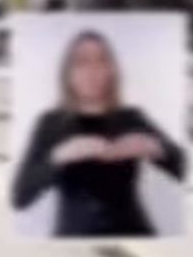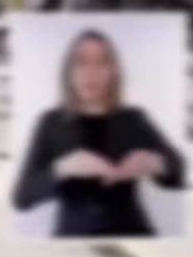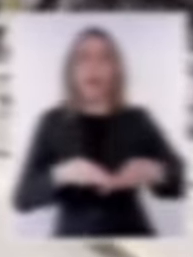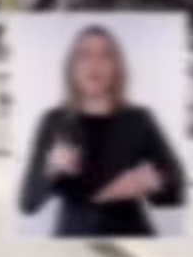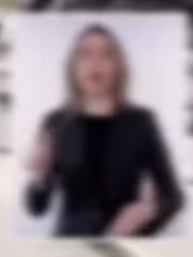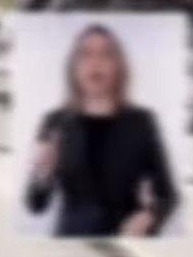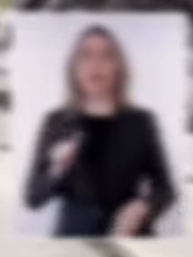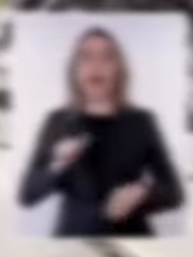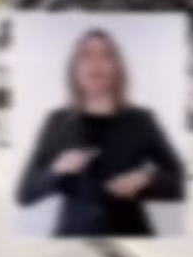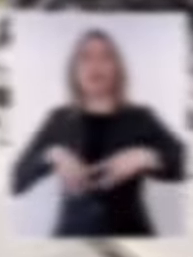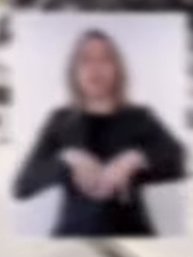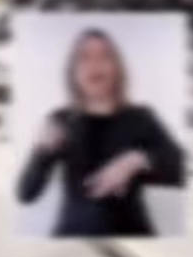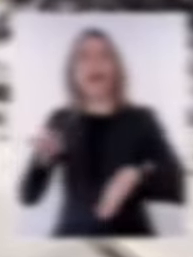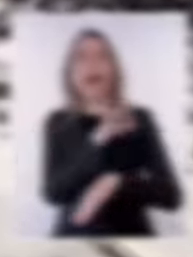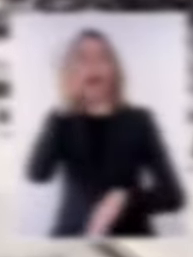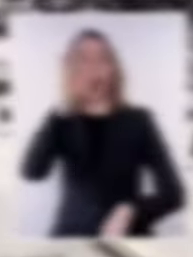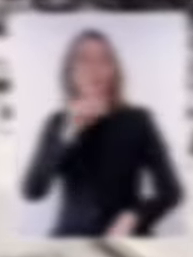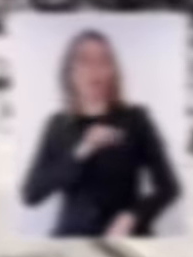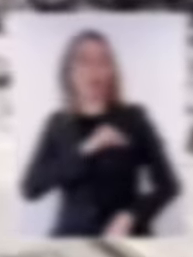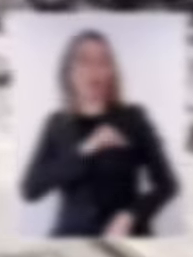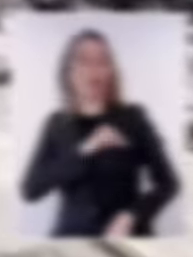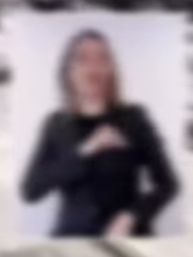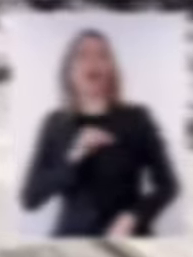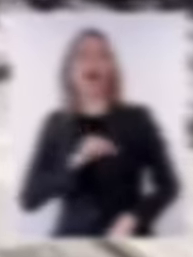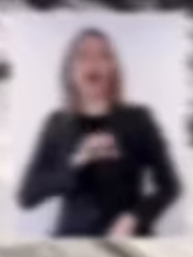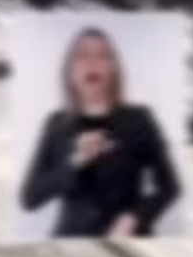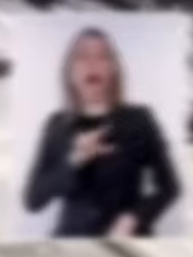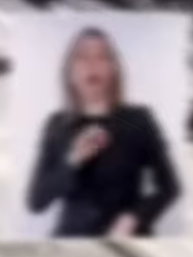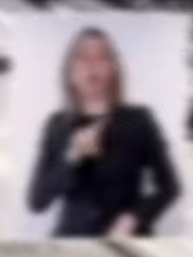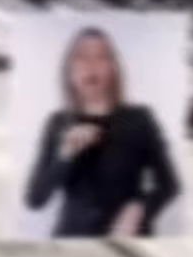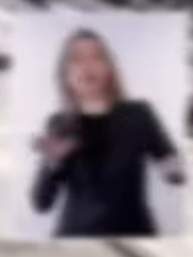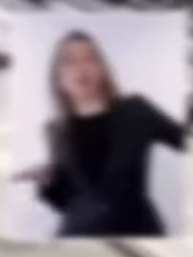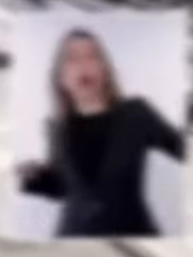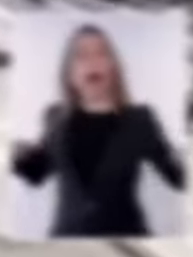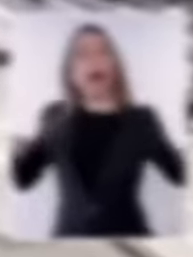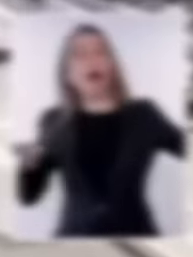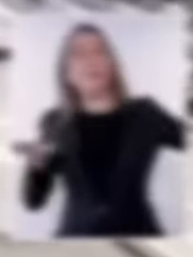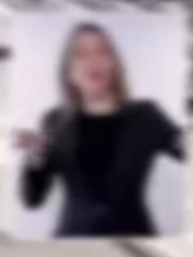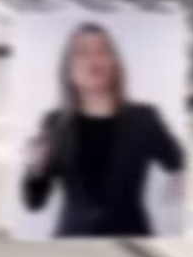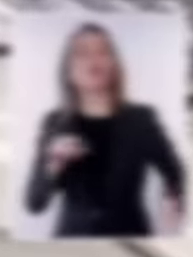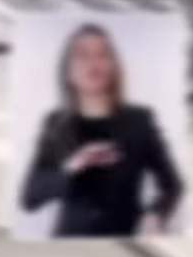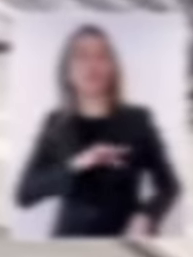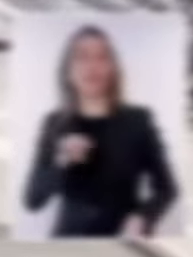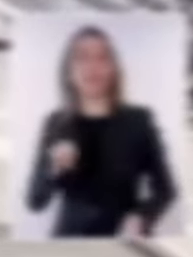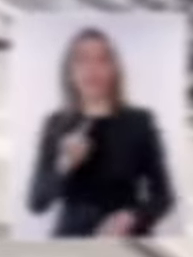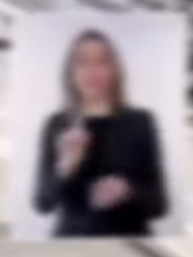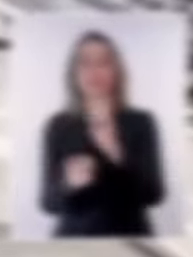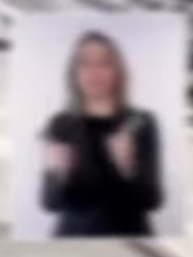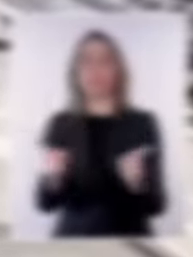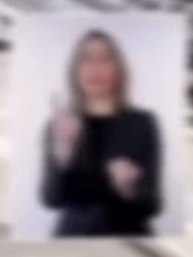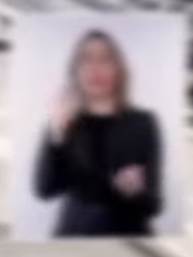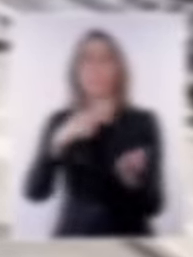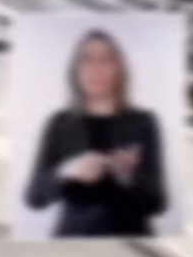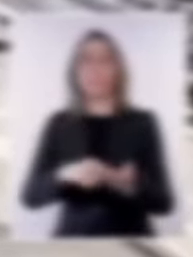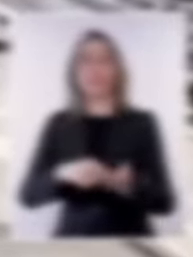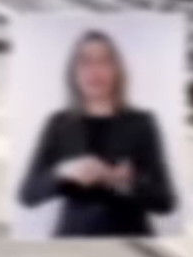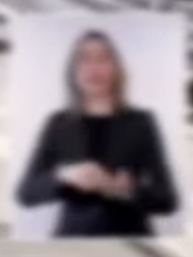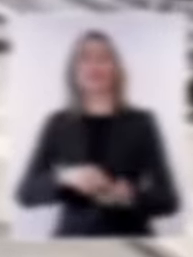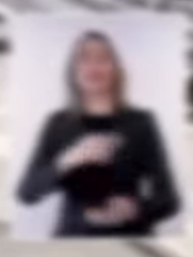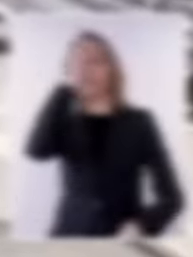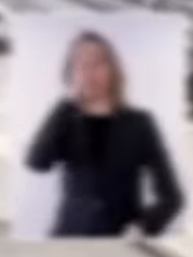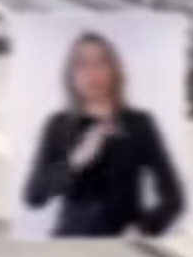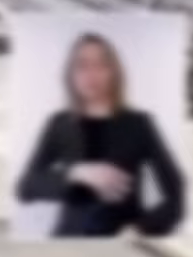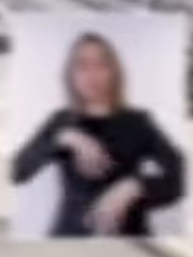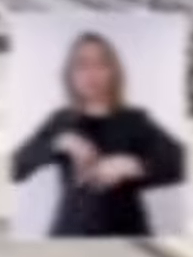del desfile, es aviador naval, lleva la piocha de los albatros ahí también en su pecho y hoy va a dirigir a los poco más de 1000 efectivos que van a